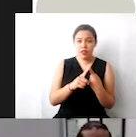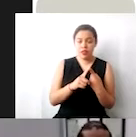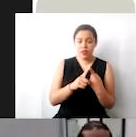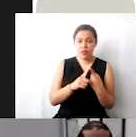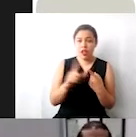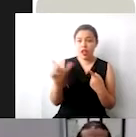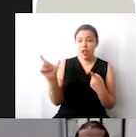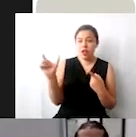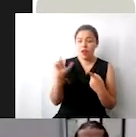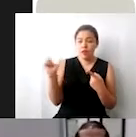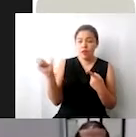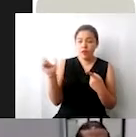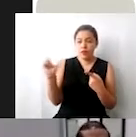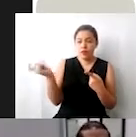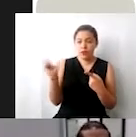cuando